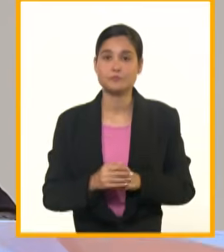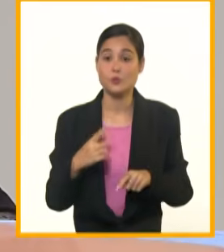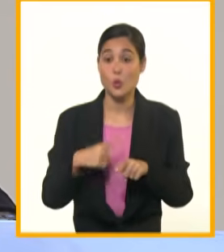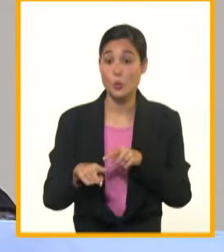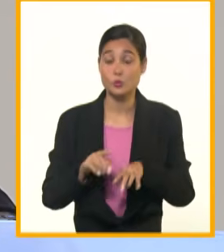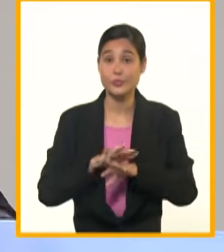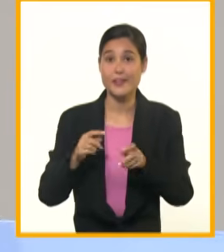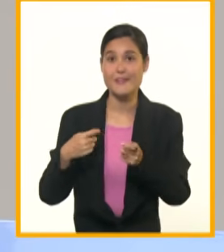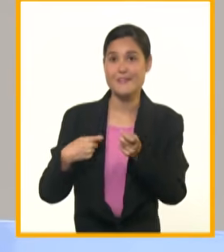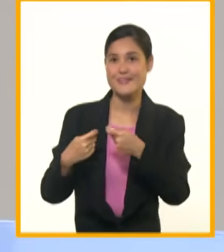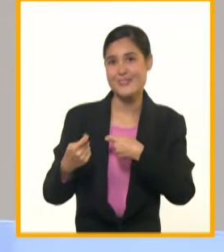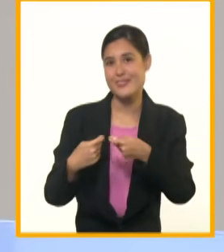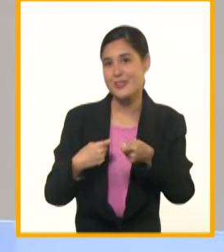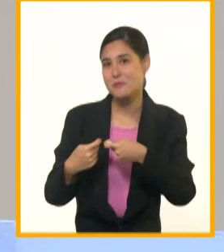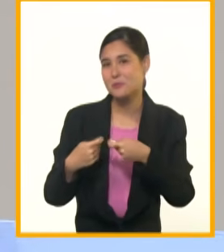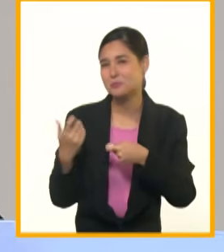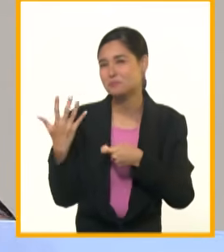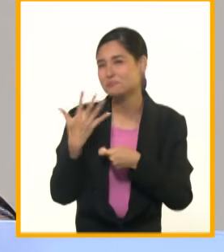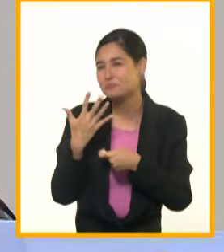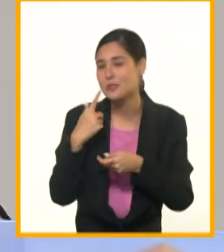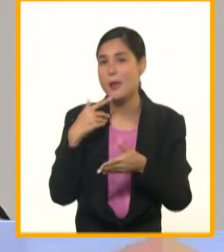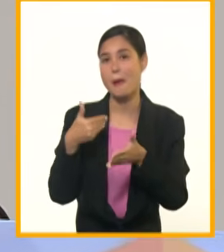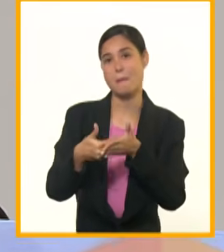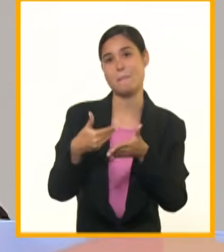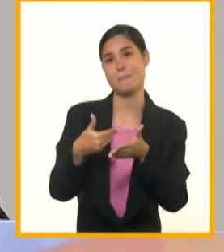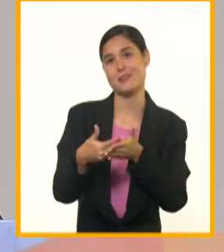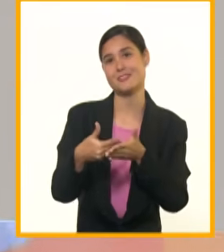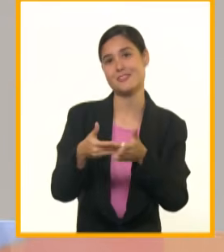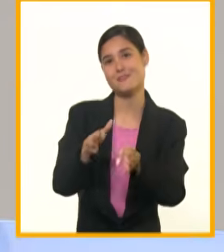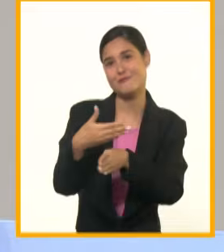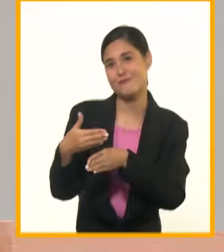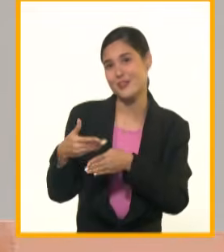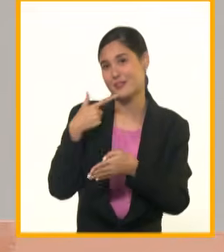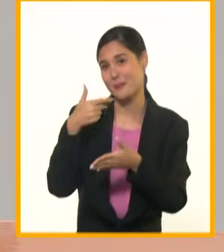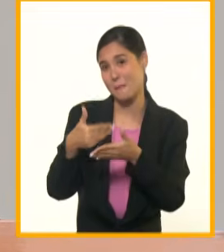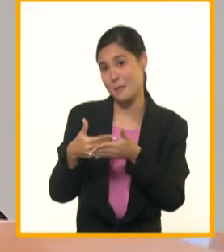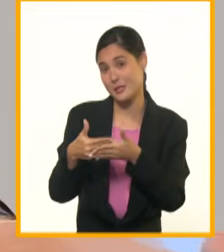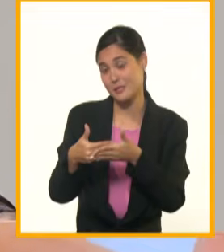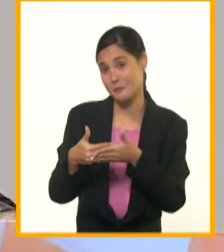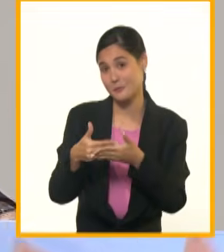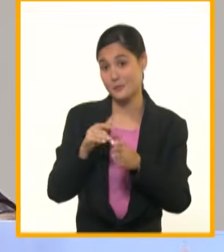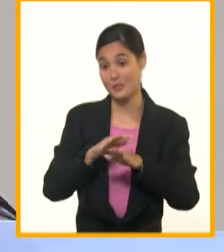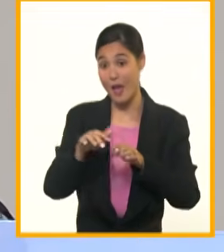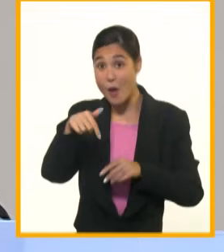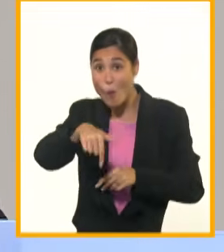negocios con empresas mixtas. Ya de hecho nosotros hoy, la empresa Por 100,